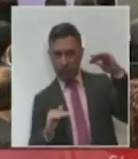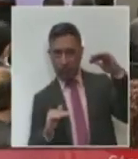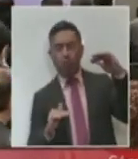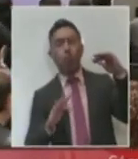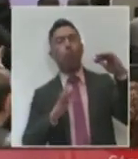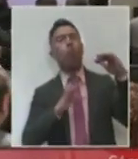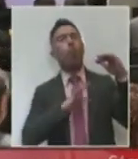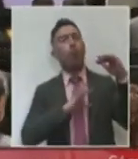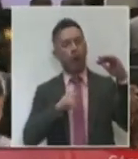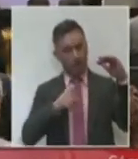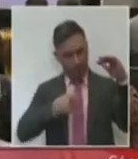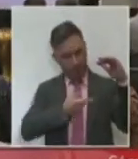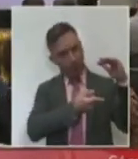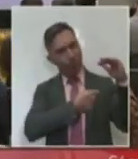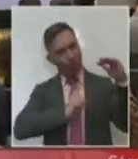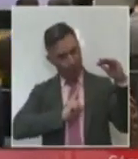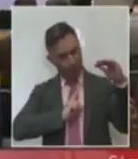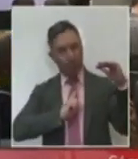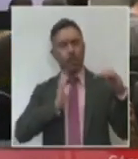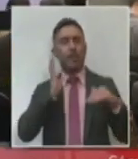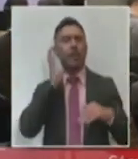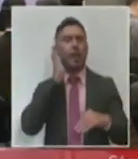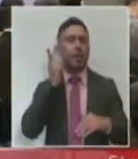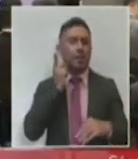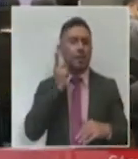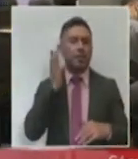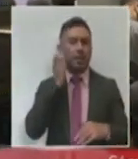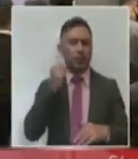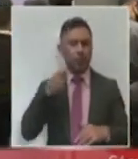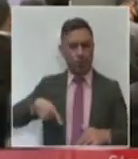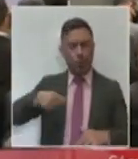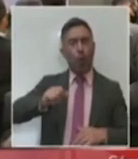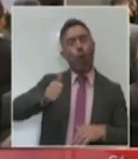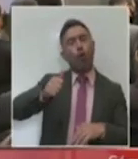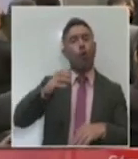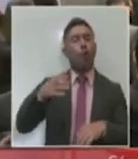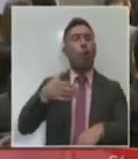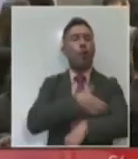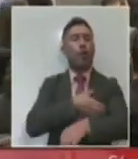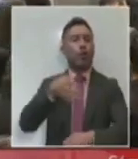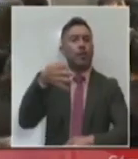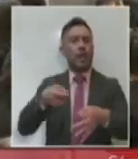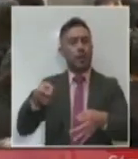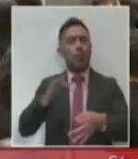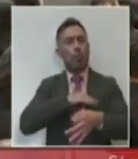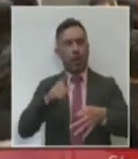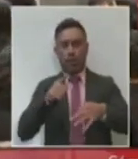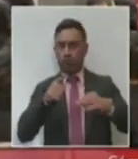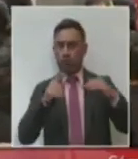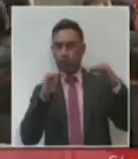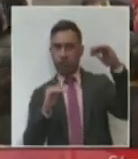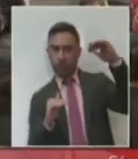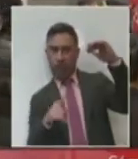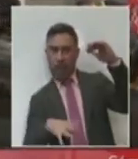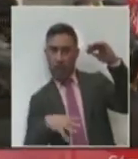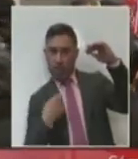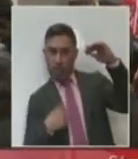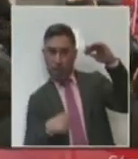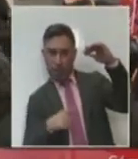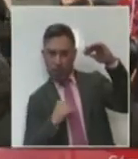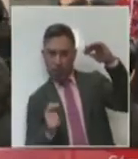puedan servir para regular ese exceso, limitarlo y, por supuesto, generar condiciones de